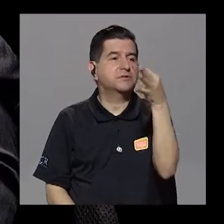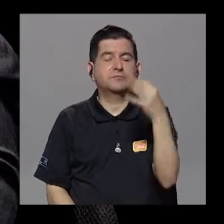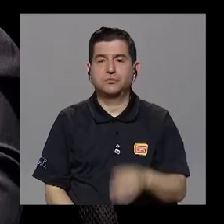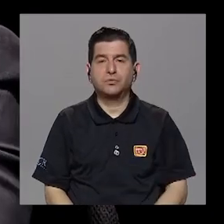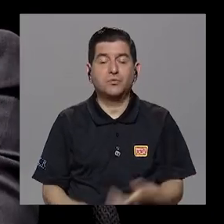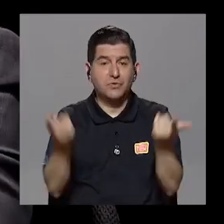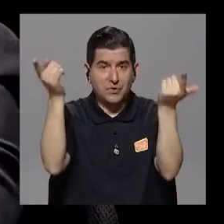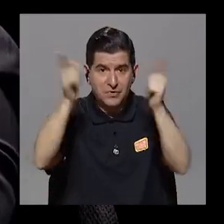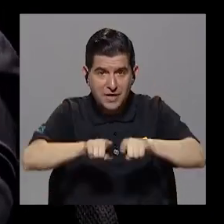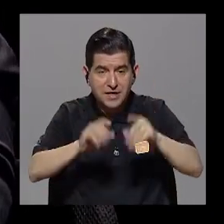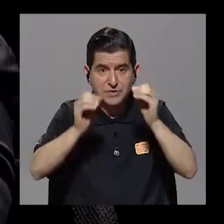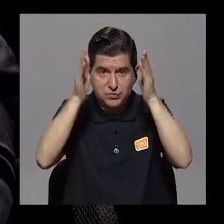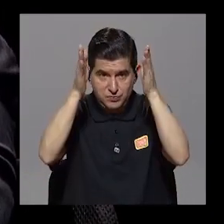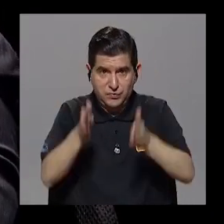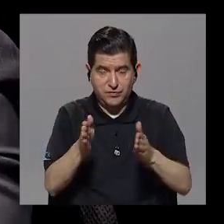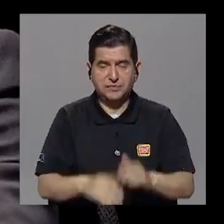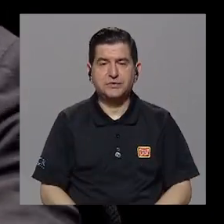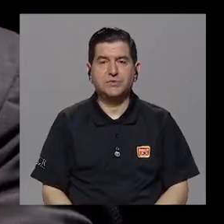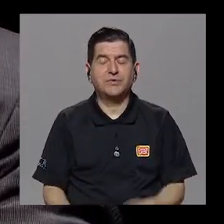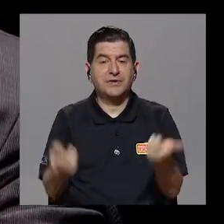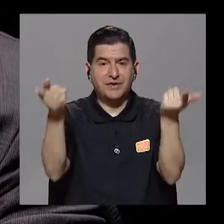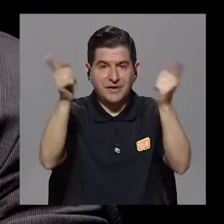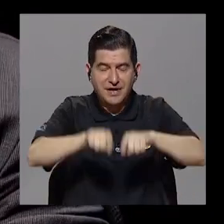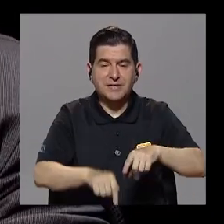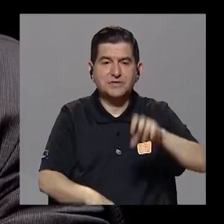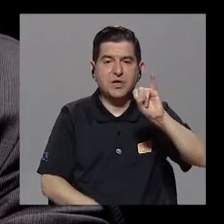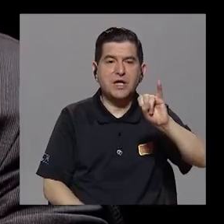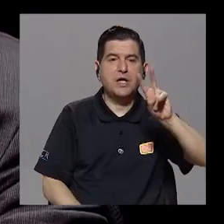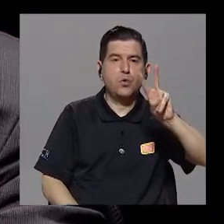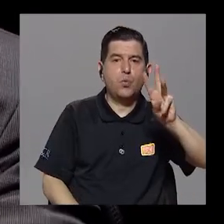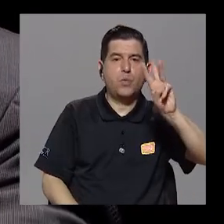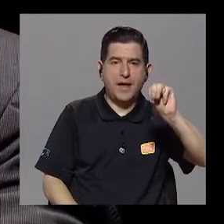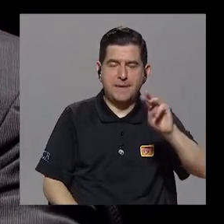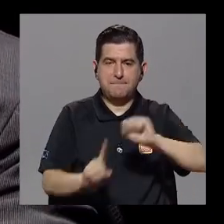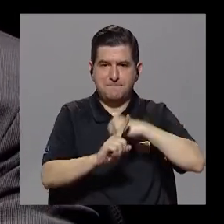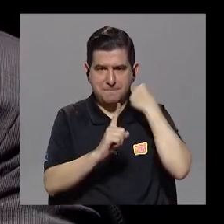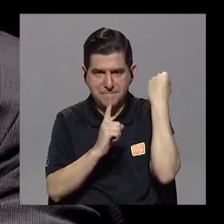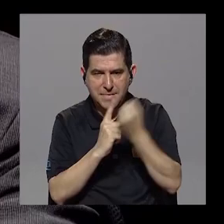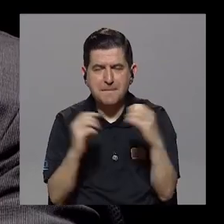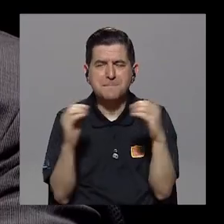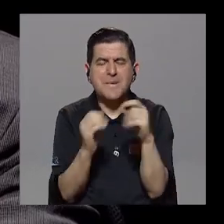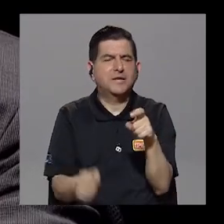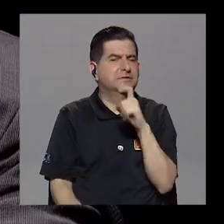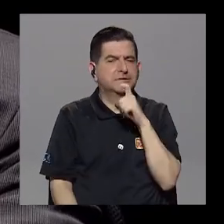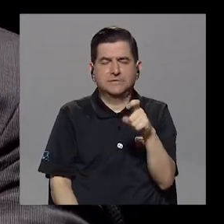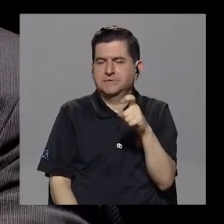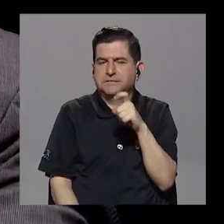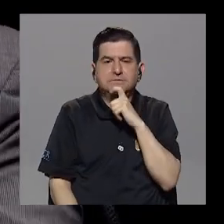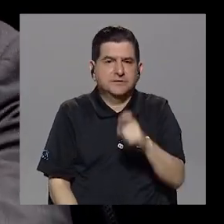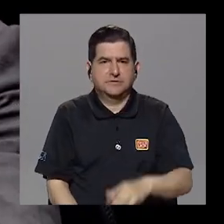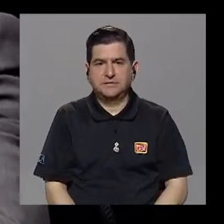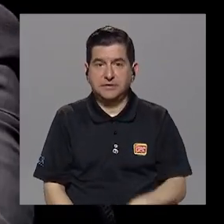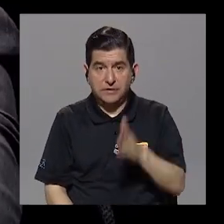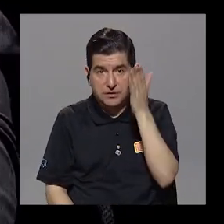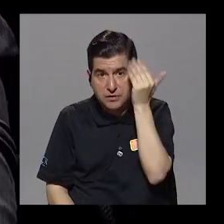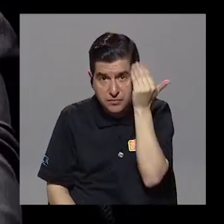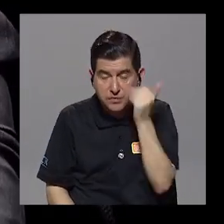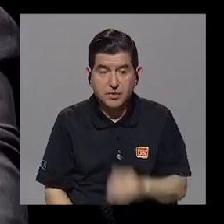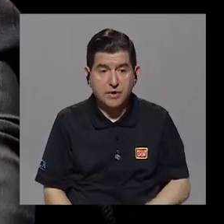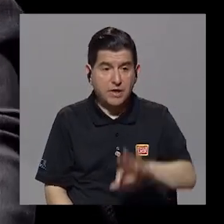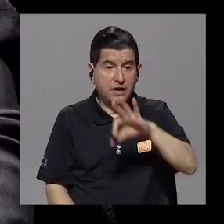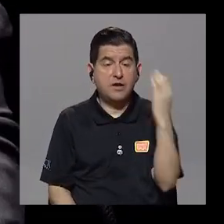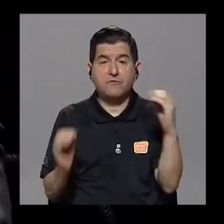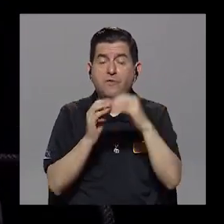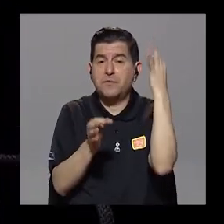plazo. Eso es en el caso de los maestros. En el caso del IUVM, la situación es mucho más crítica porque, y